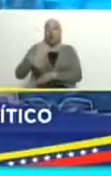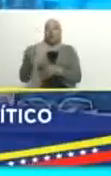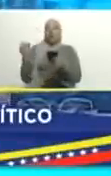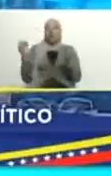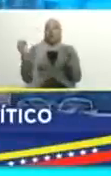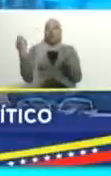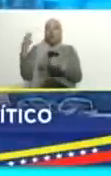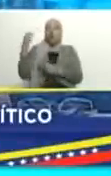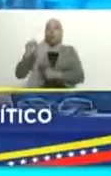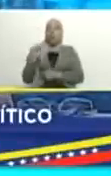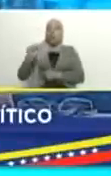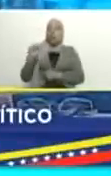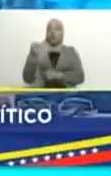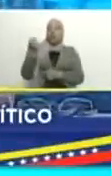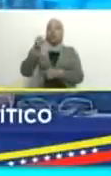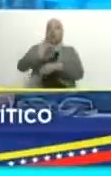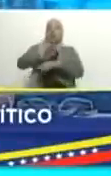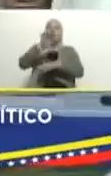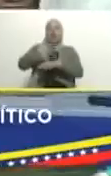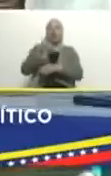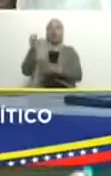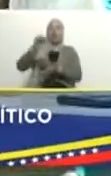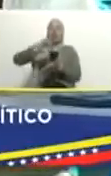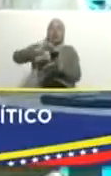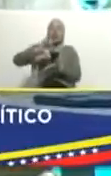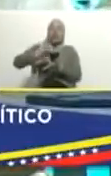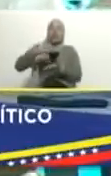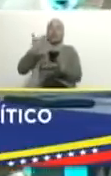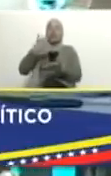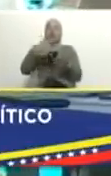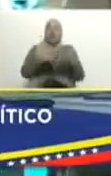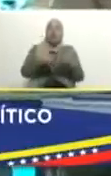Cali, en Quito, en Nueva York.